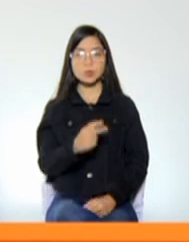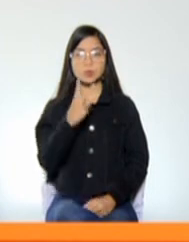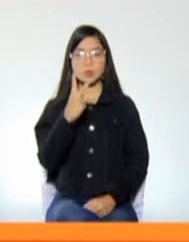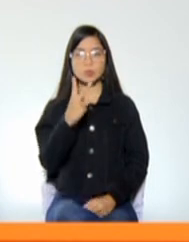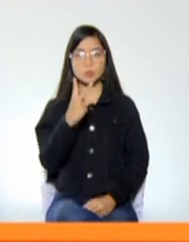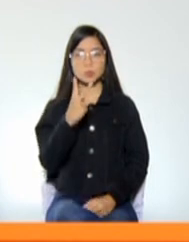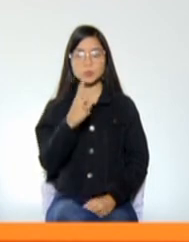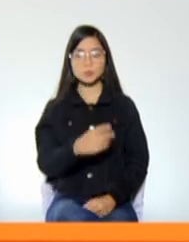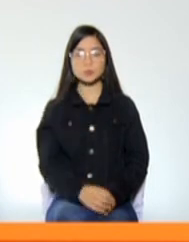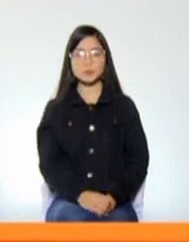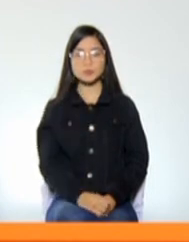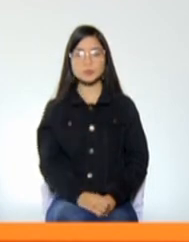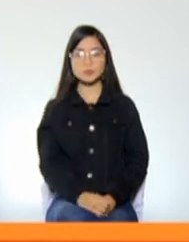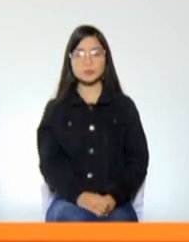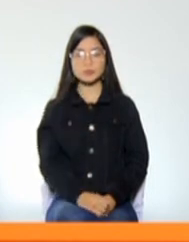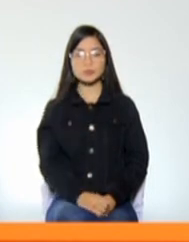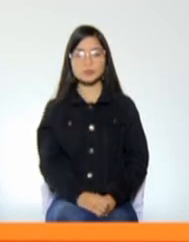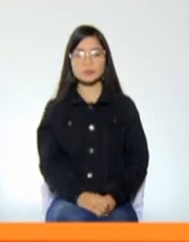2.